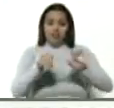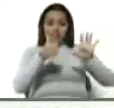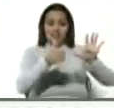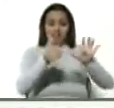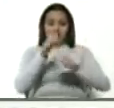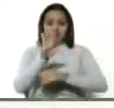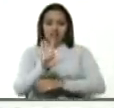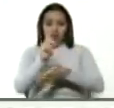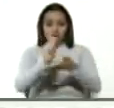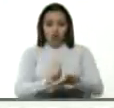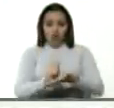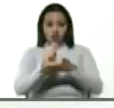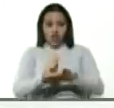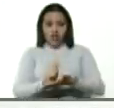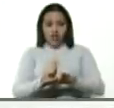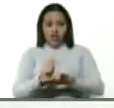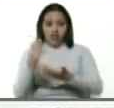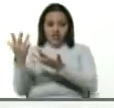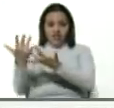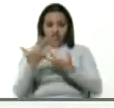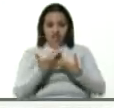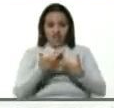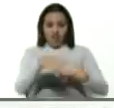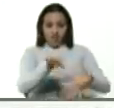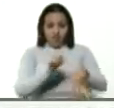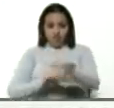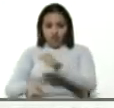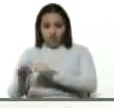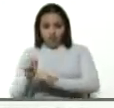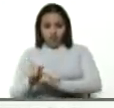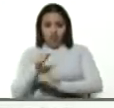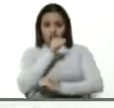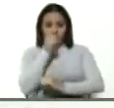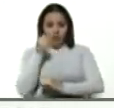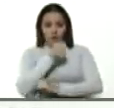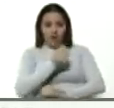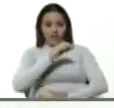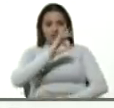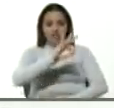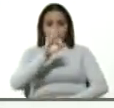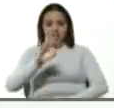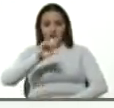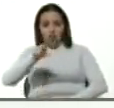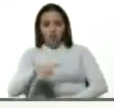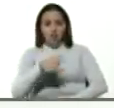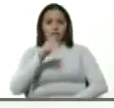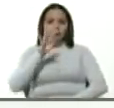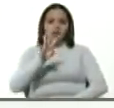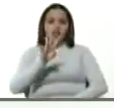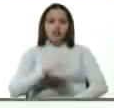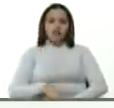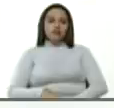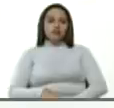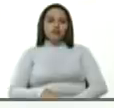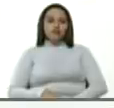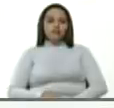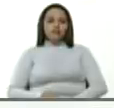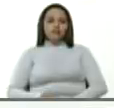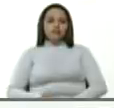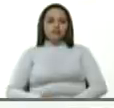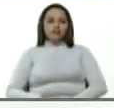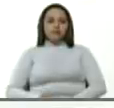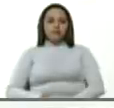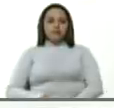toneladas corresponden a incautaciones de cocaína y 33.4 a marihuana. Quiero destacar que esto ha